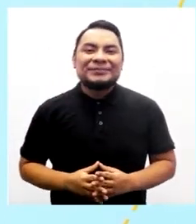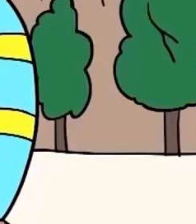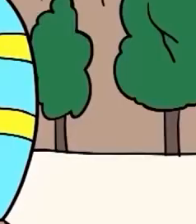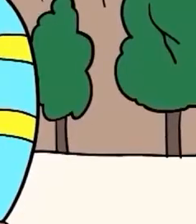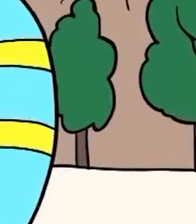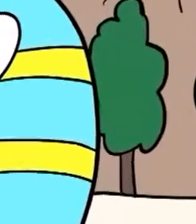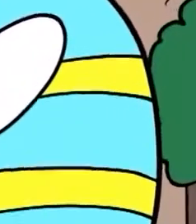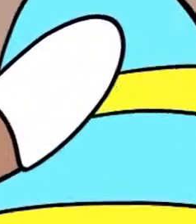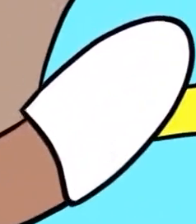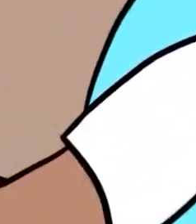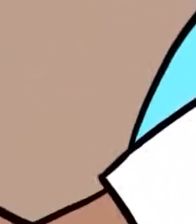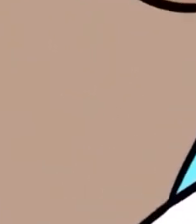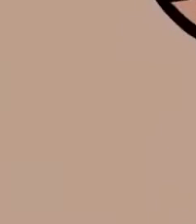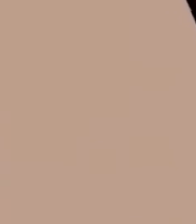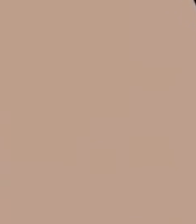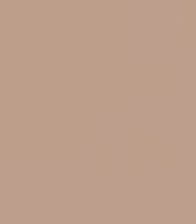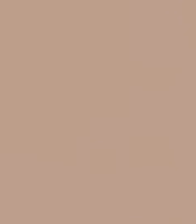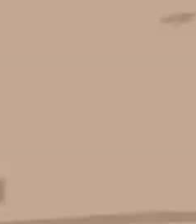2021.